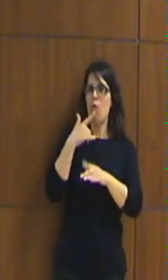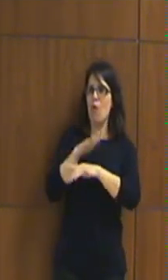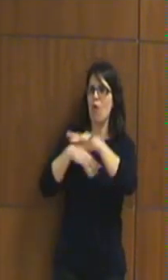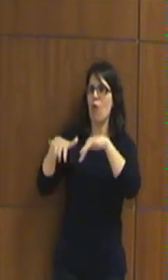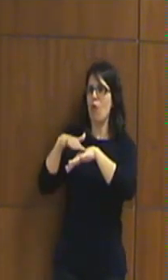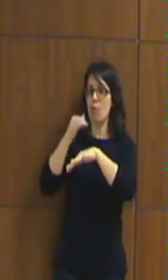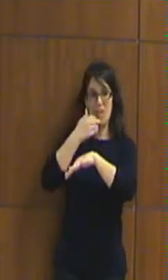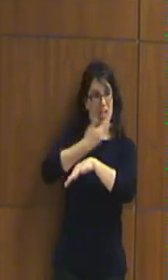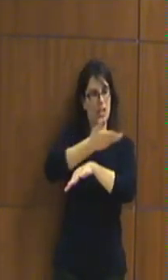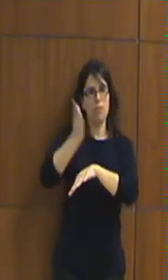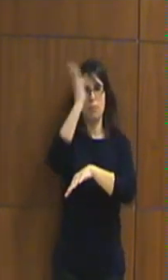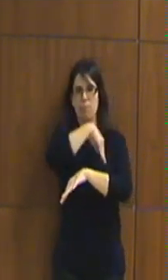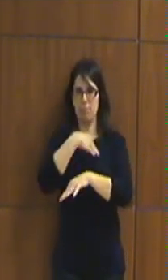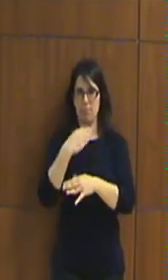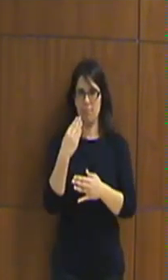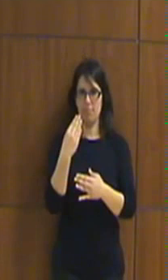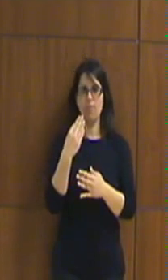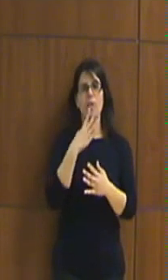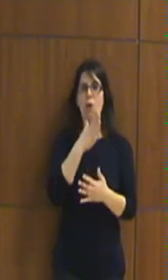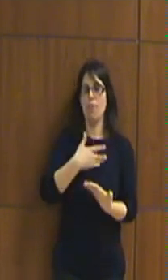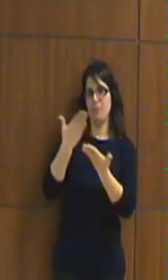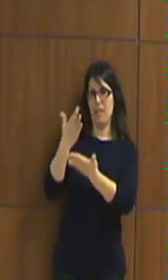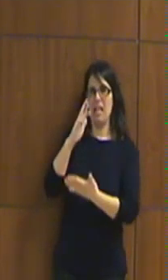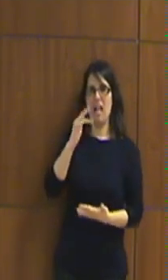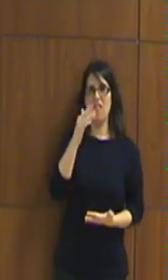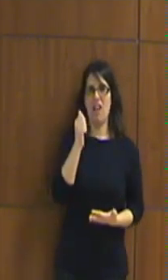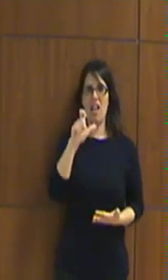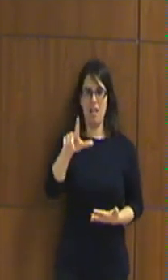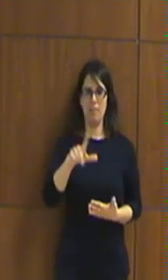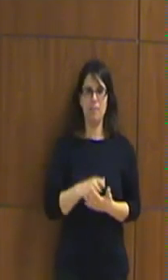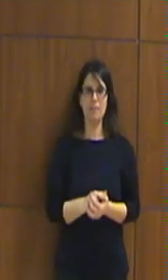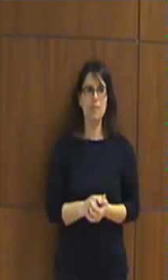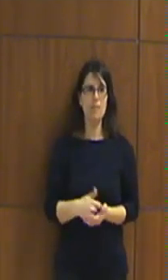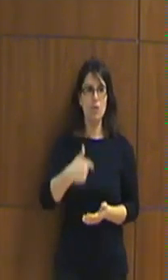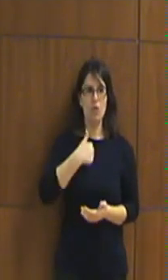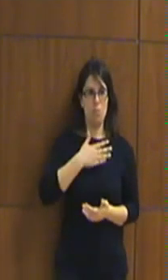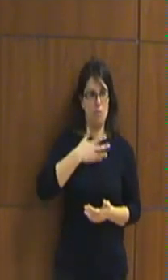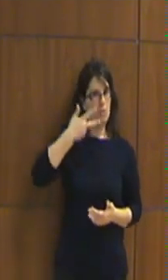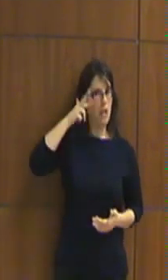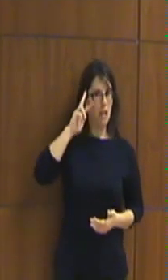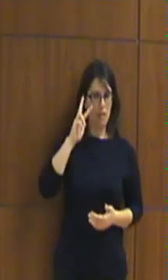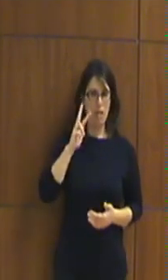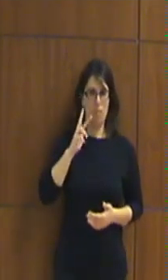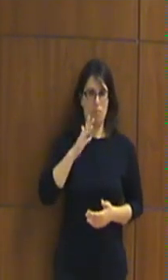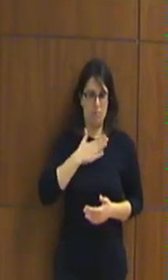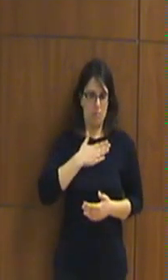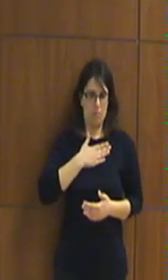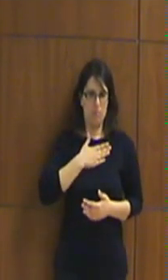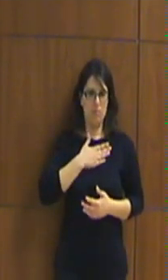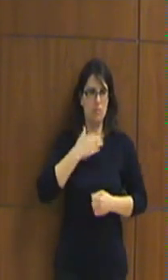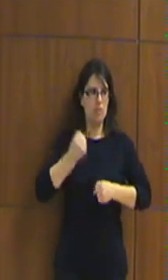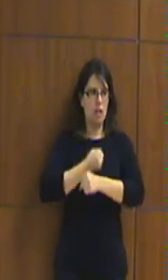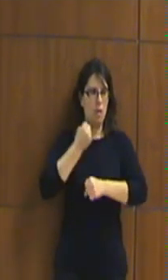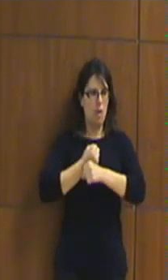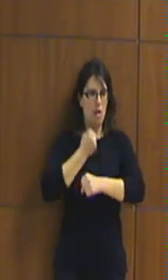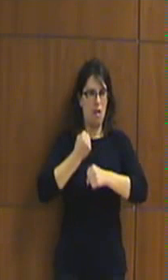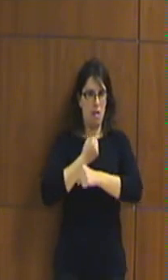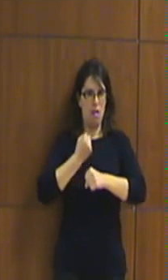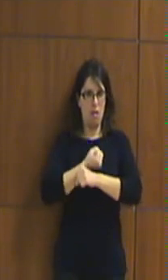¿no? Por favor, adelante, Rafael. Mi experiencia me dice, nosotros trabajamos mucho